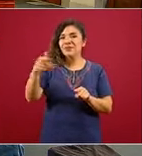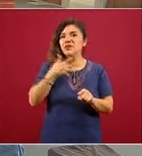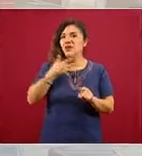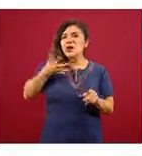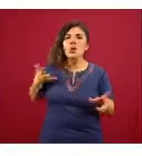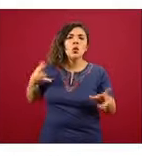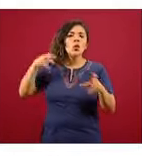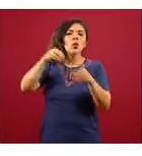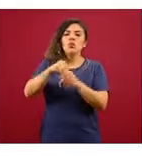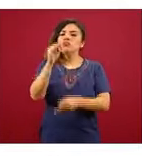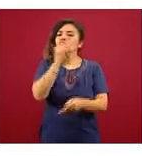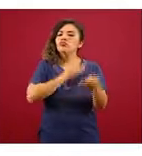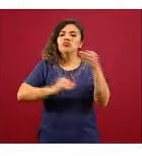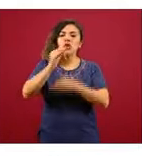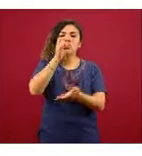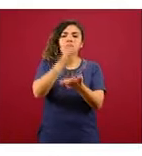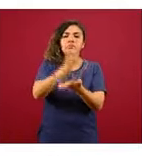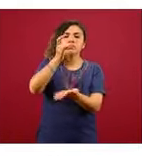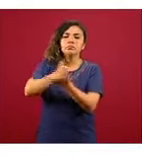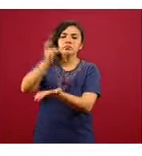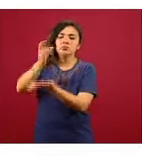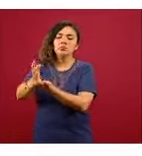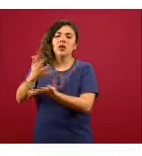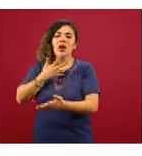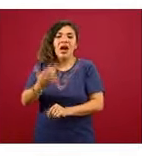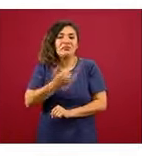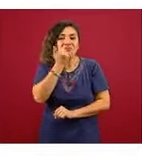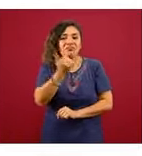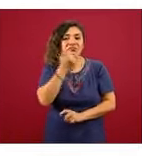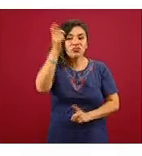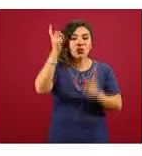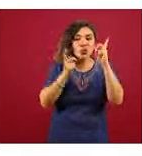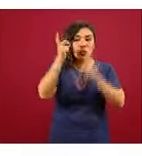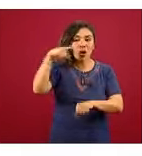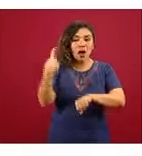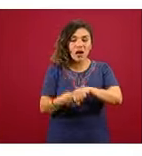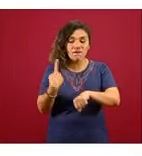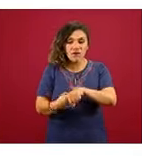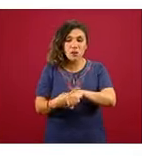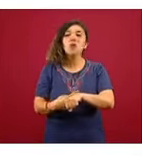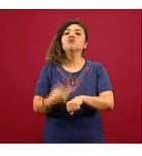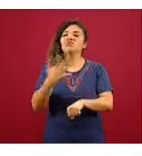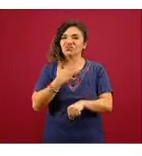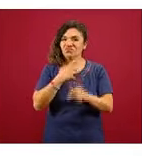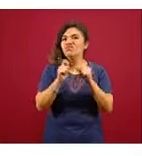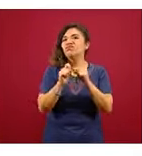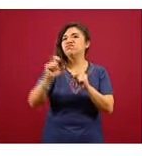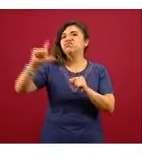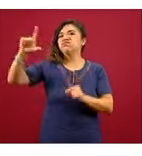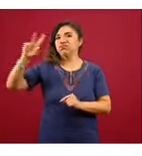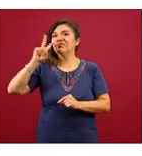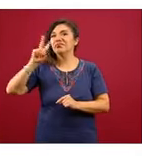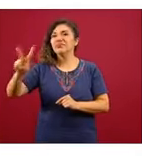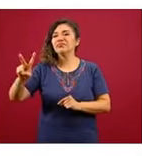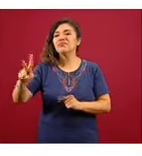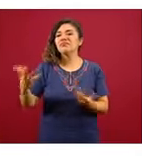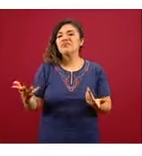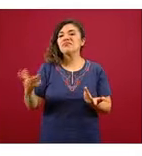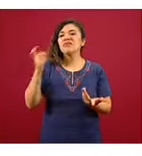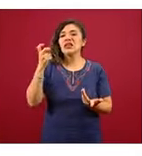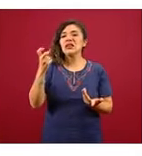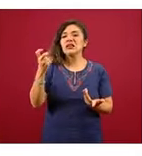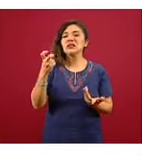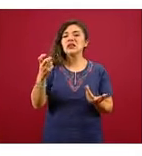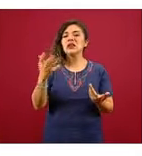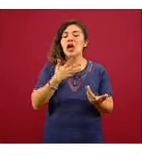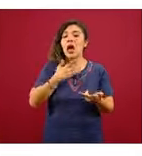los casos que han sido clasificados en algún momento como sospechosos. Vemos una tendencia ascendente, la cual inclusive se